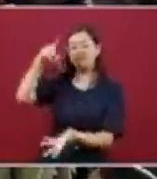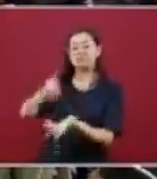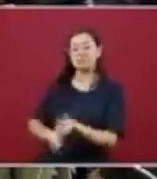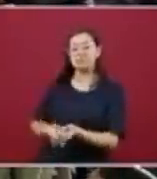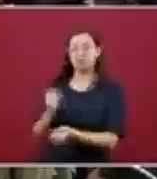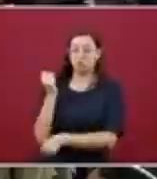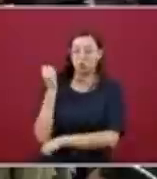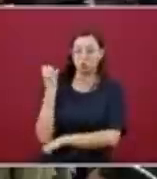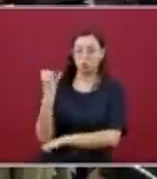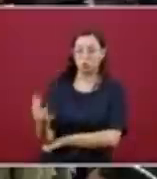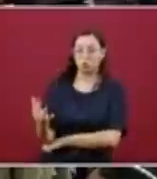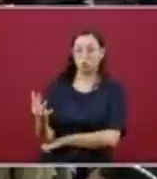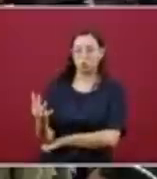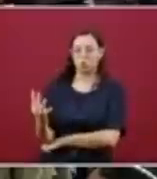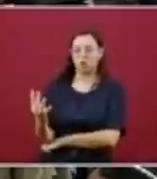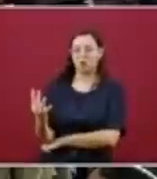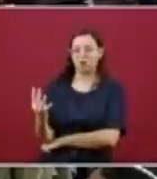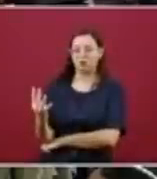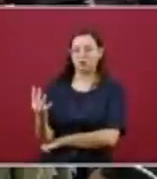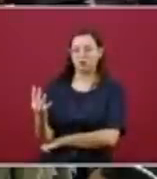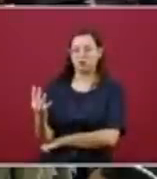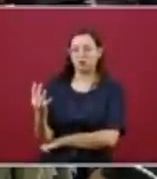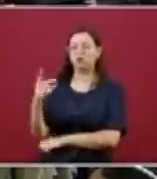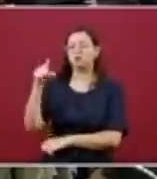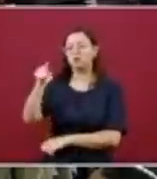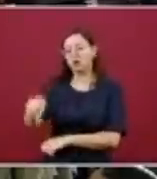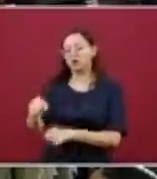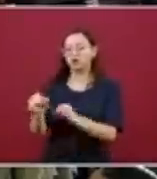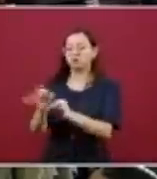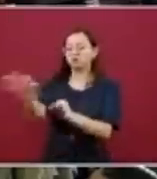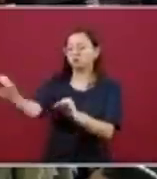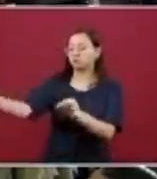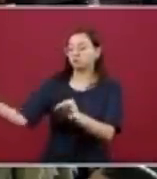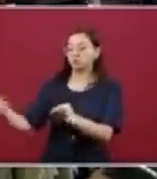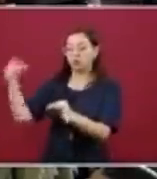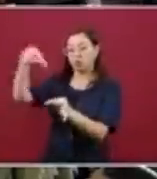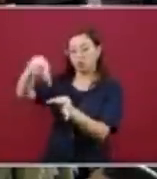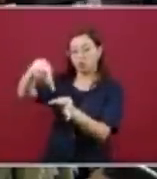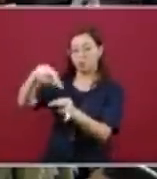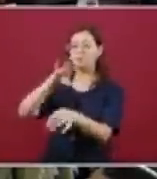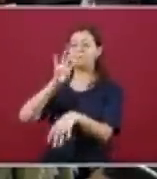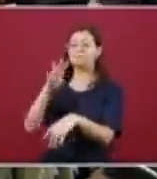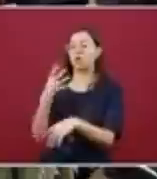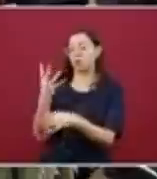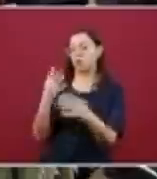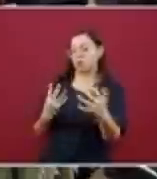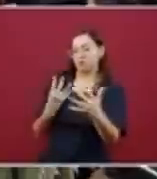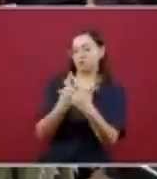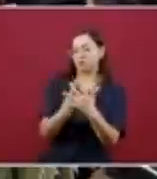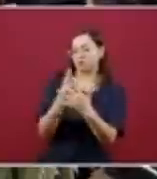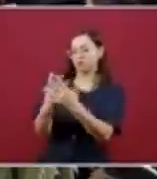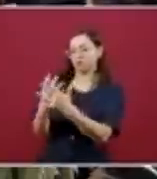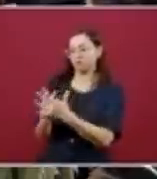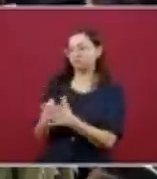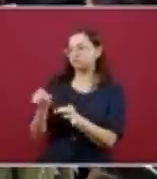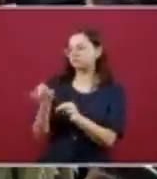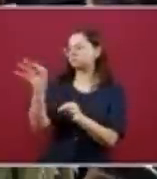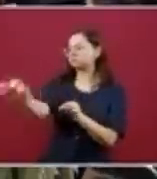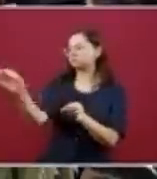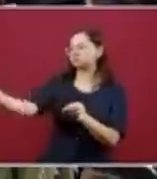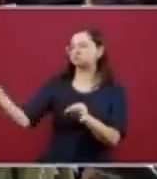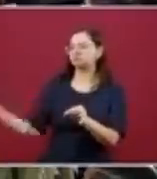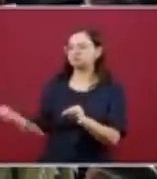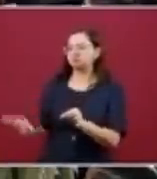una isla es la que está ocupada por los ceferezos, las demás siguen sin habitar,